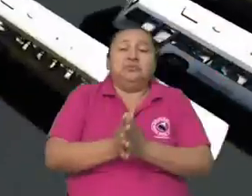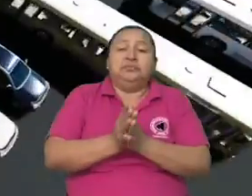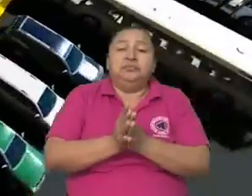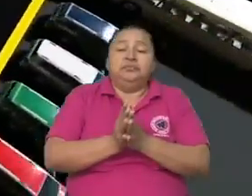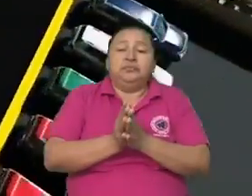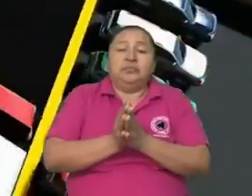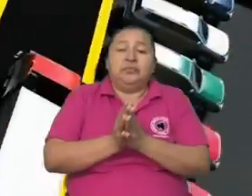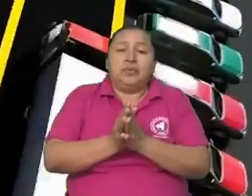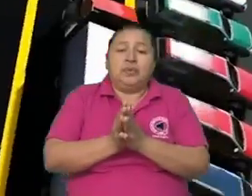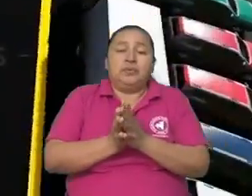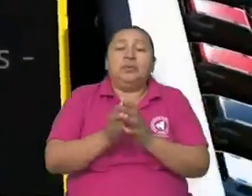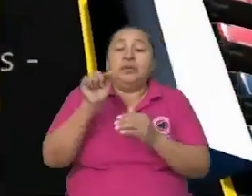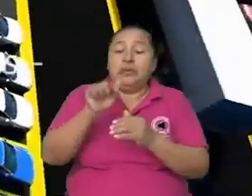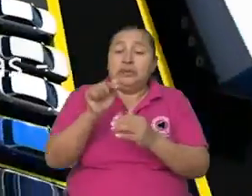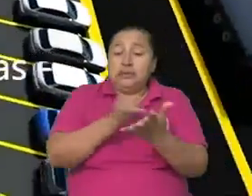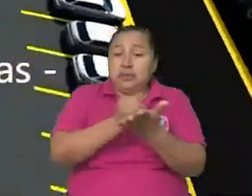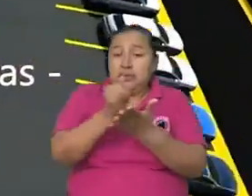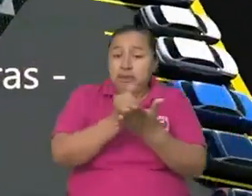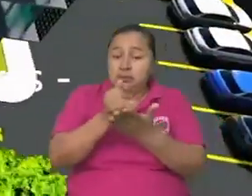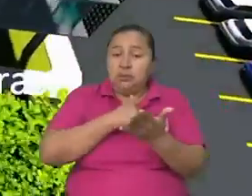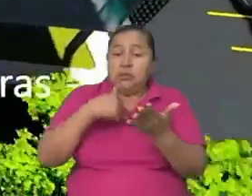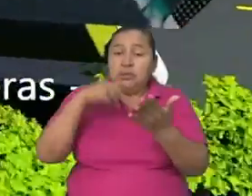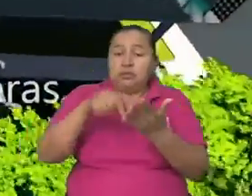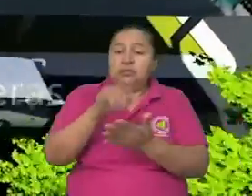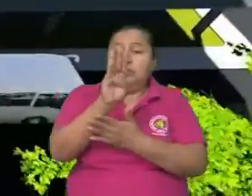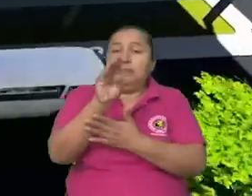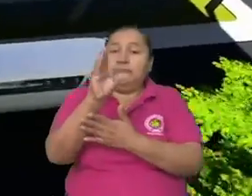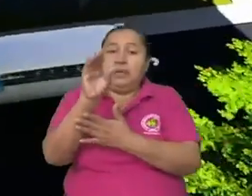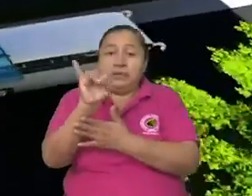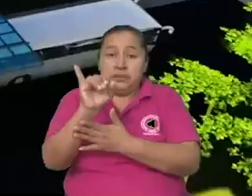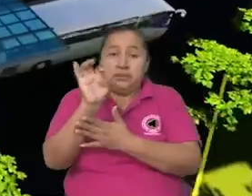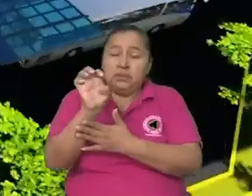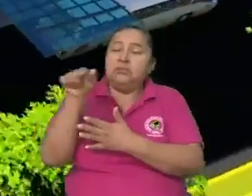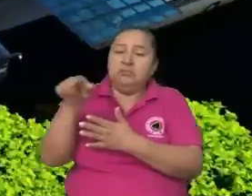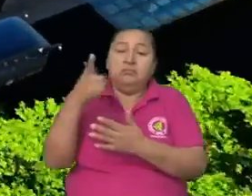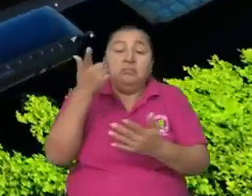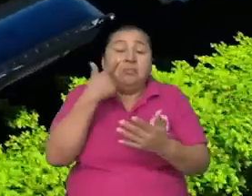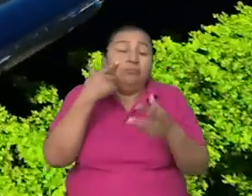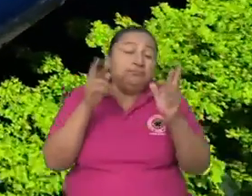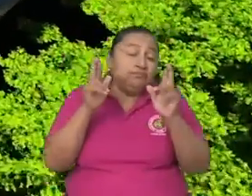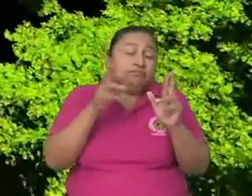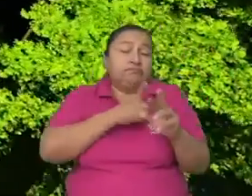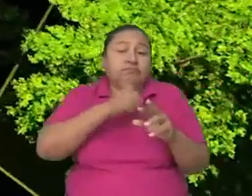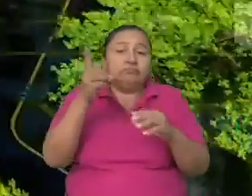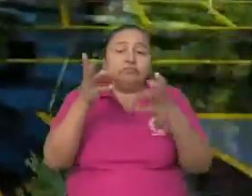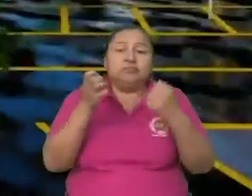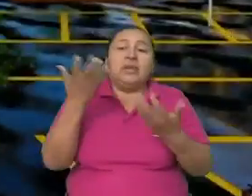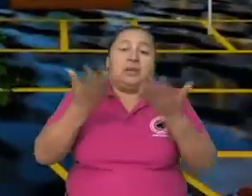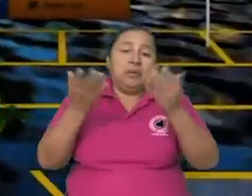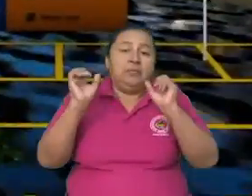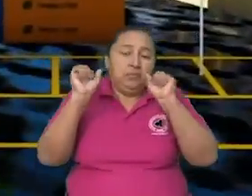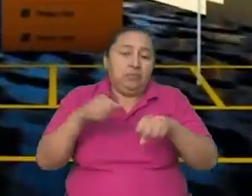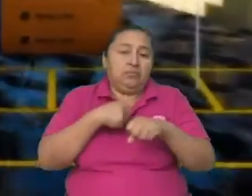Ese estudio lo está viendo el BESIA, ¿verdad? Vamos a ver si Dios quiere, tenemos esa